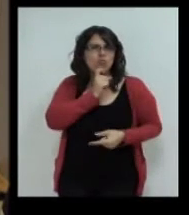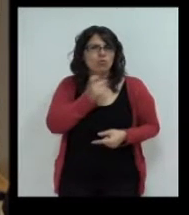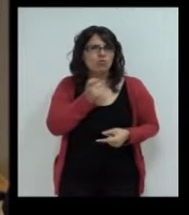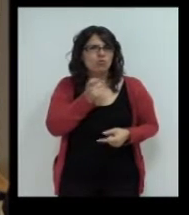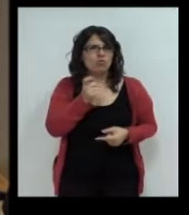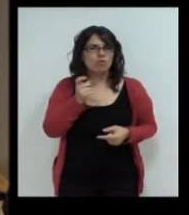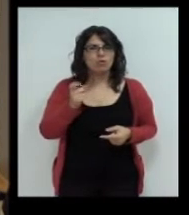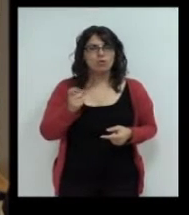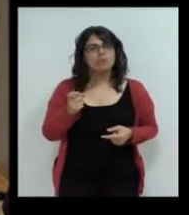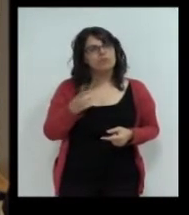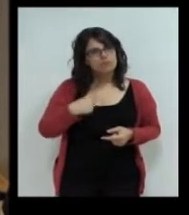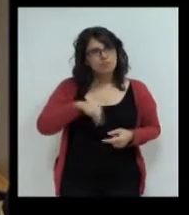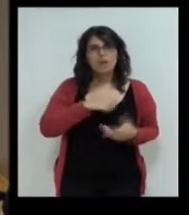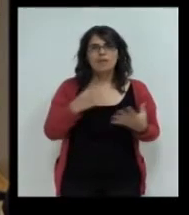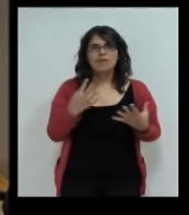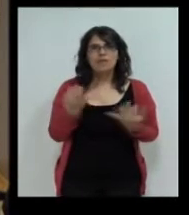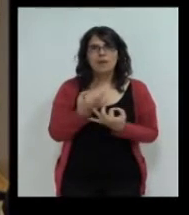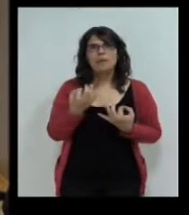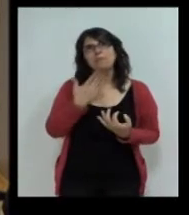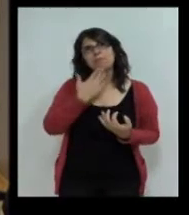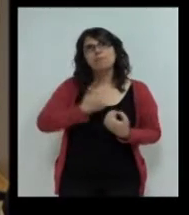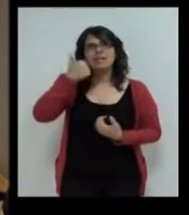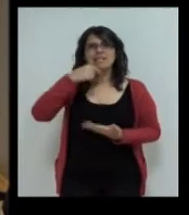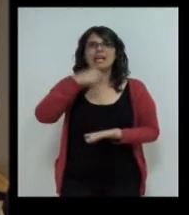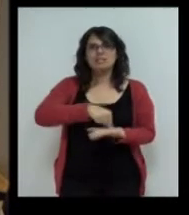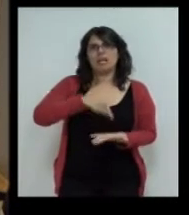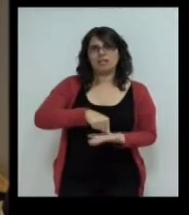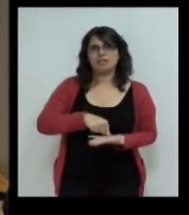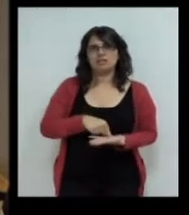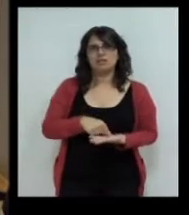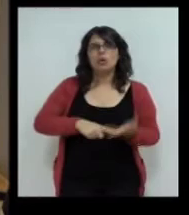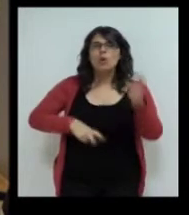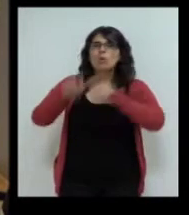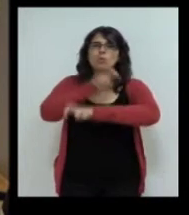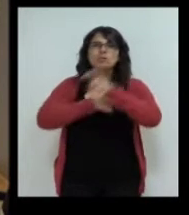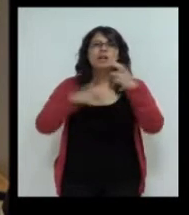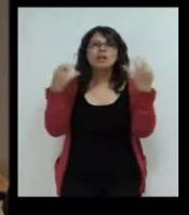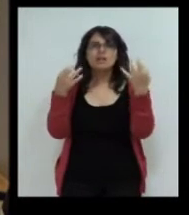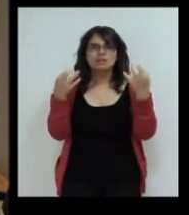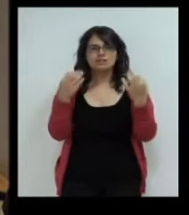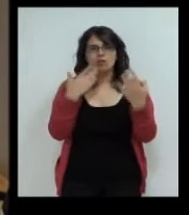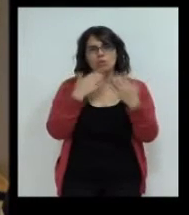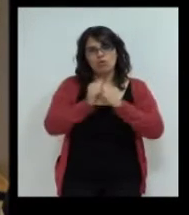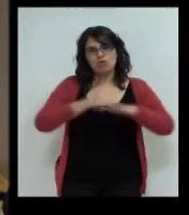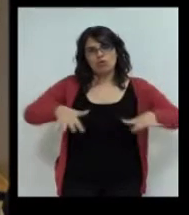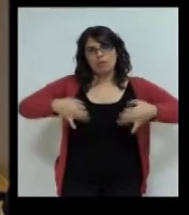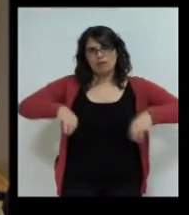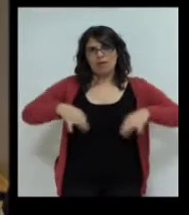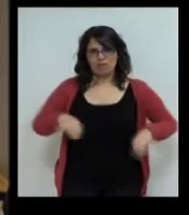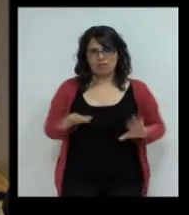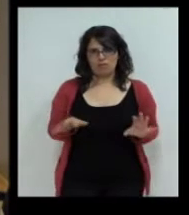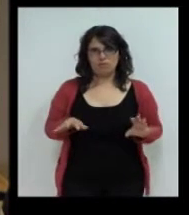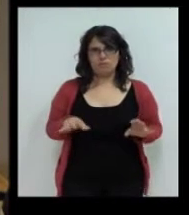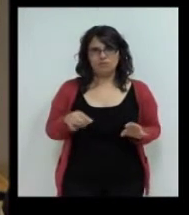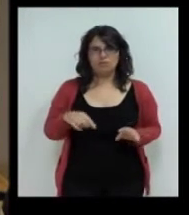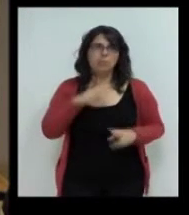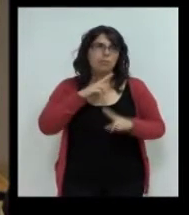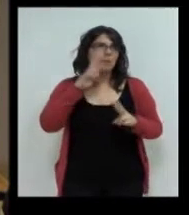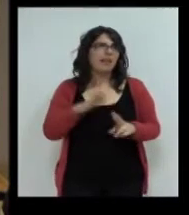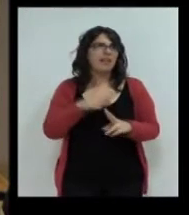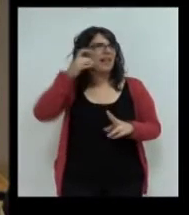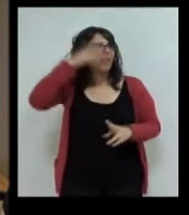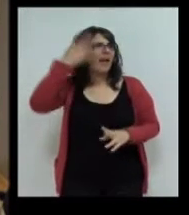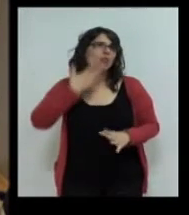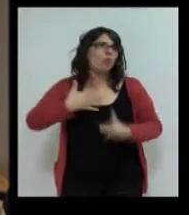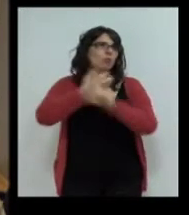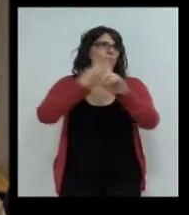más exigentes con buscar cierta normalización, estoy diciendo la utopía del siglo, ¿no? Cierta normalización a